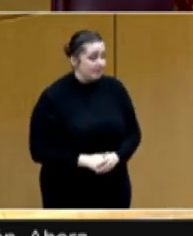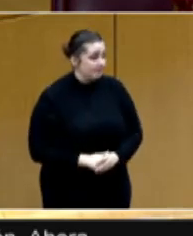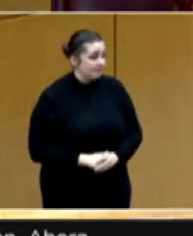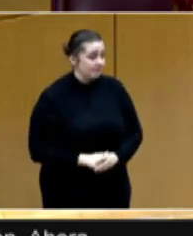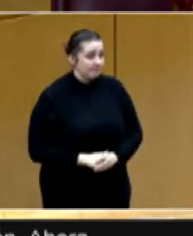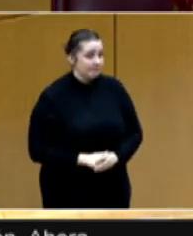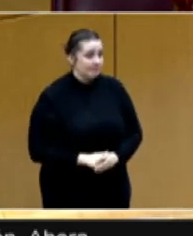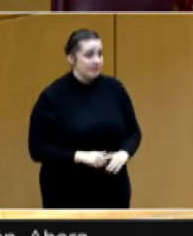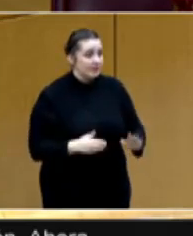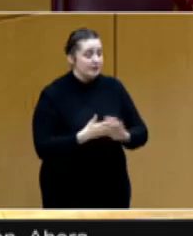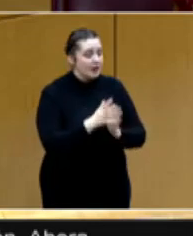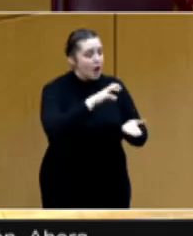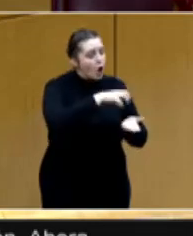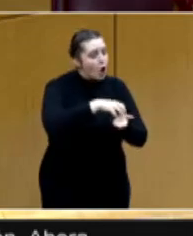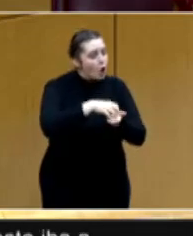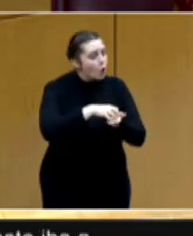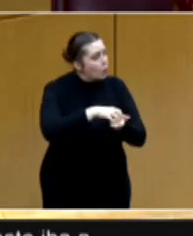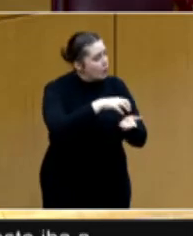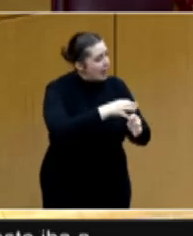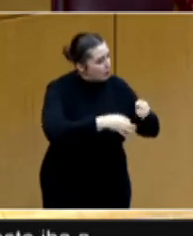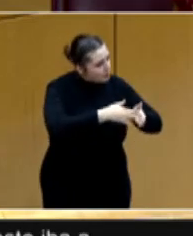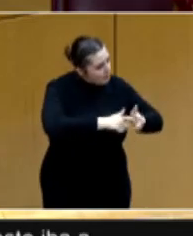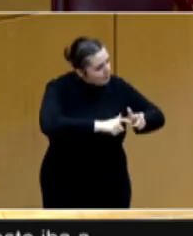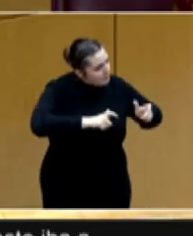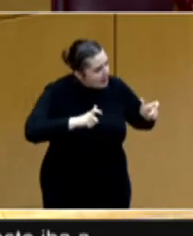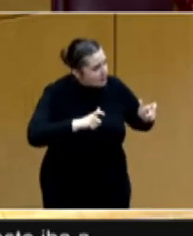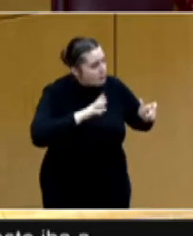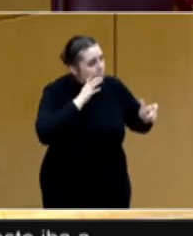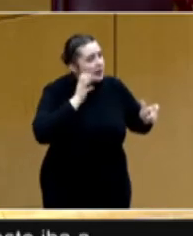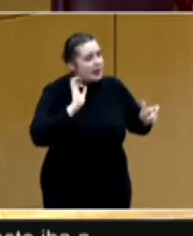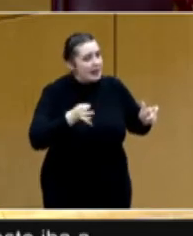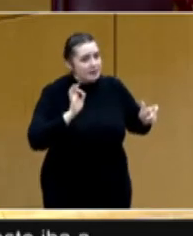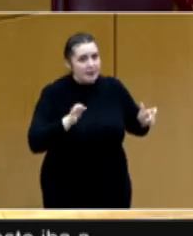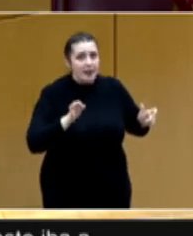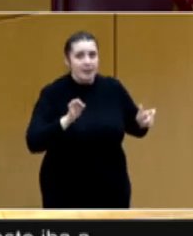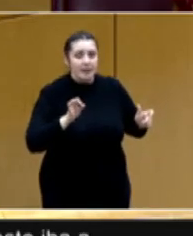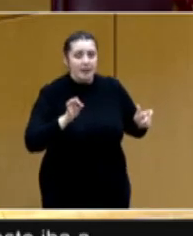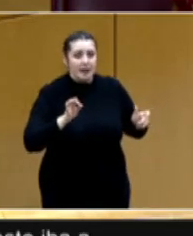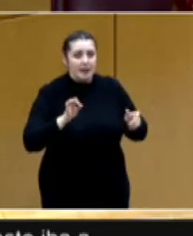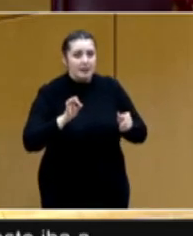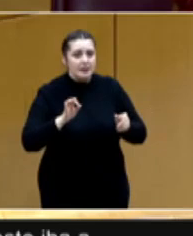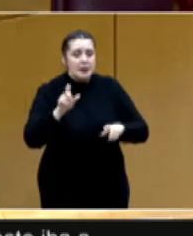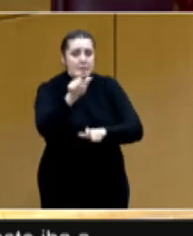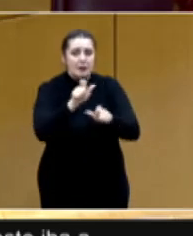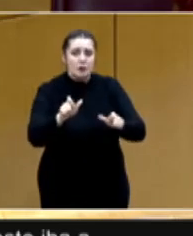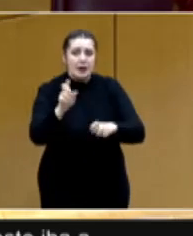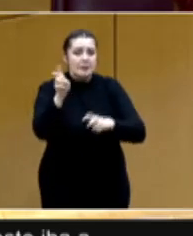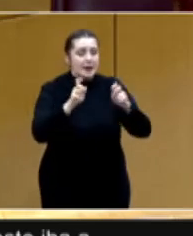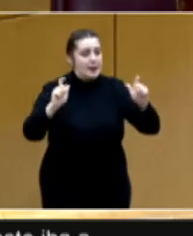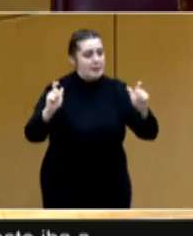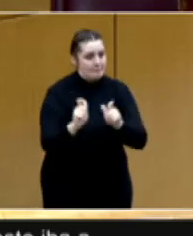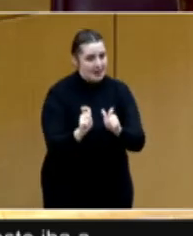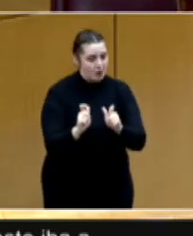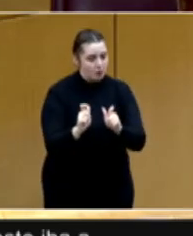más juzgados porque aunque vayan a llegar menos asuntos o eso es uno de los objetivos de la ley no